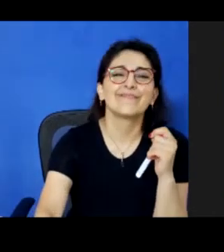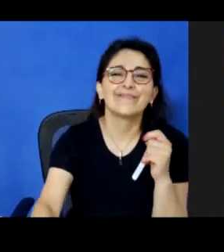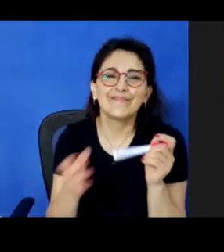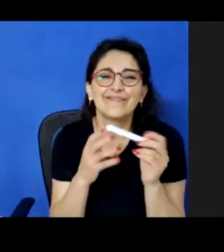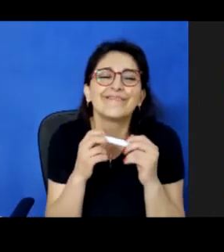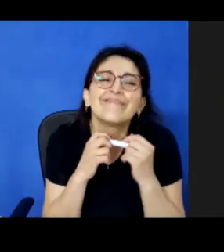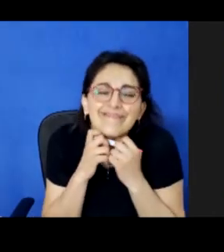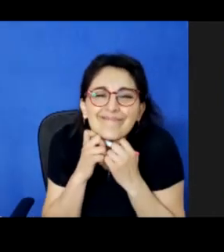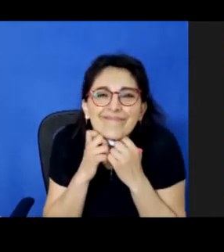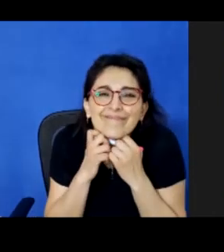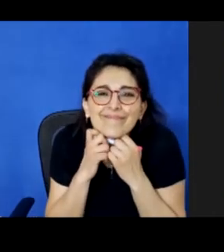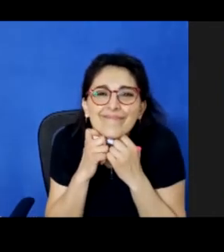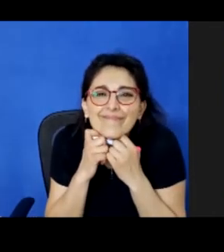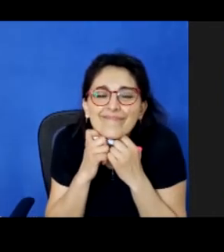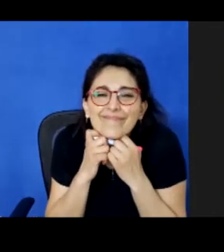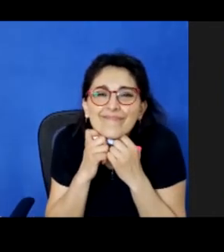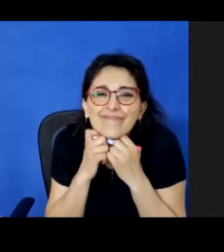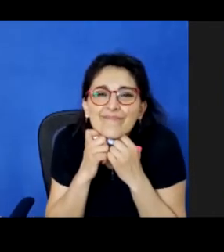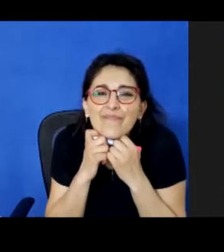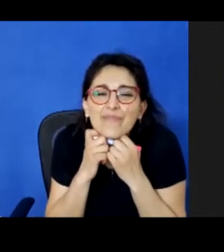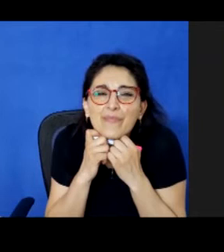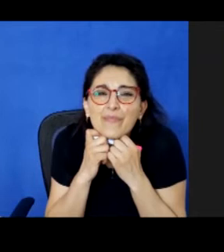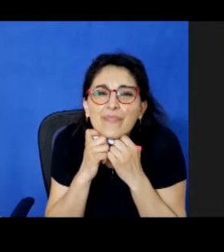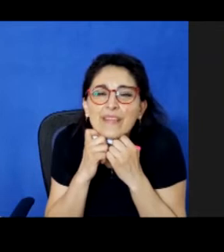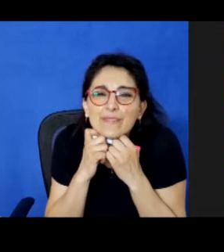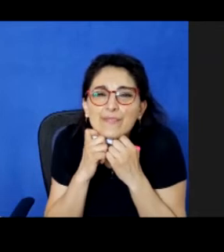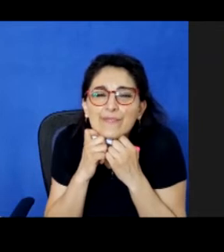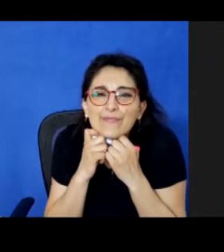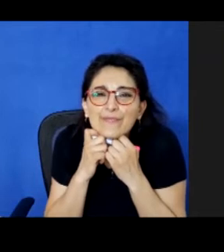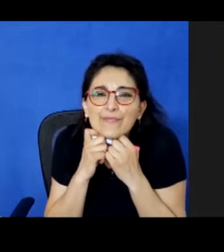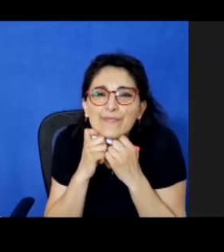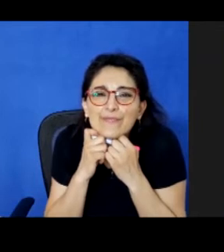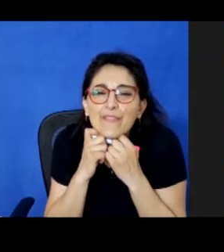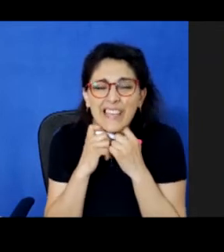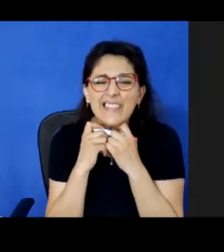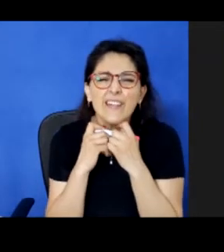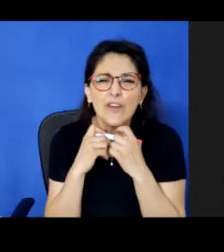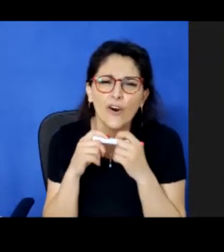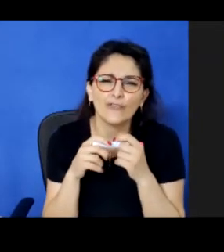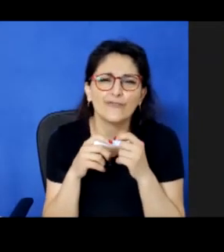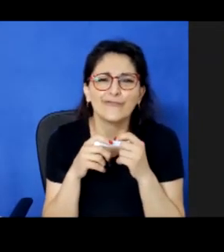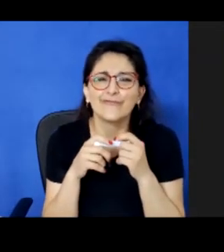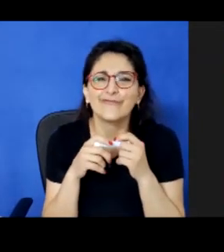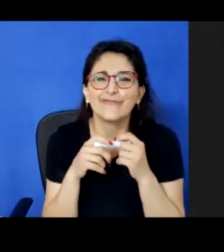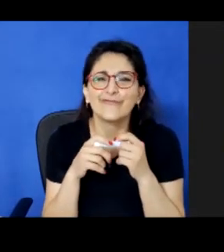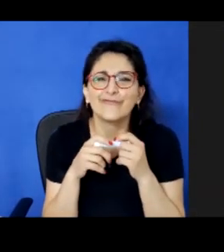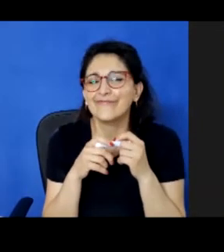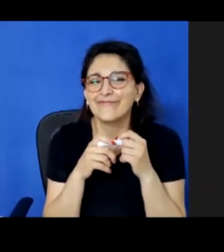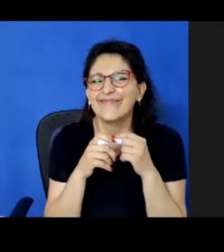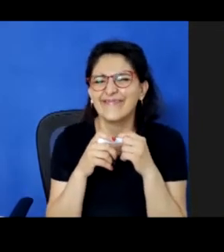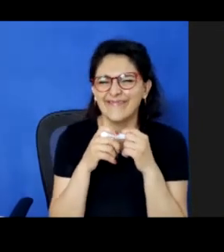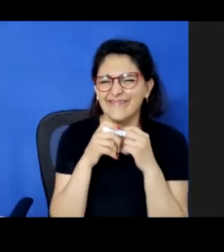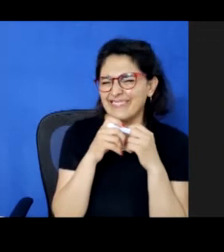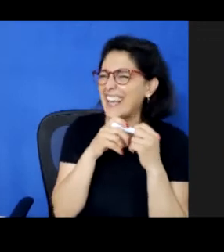programa, así que sigamos compartiendo estos momentos el año que viene. ¡Feliz año! ¡Feliz a me